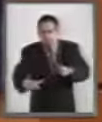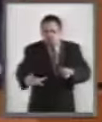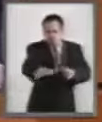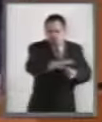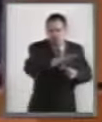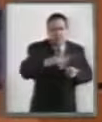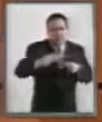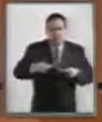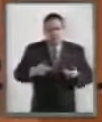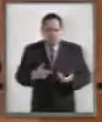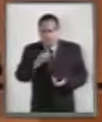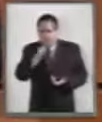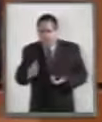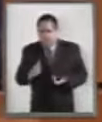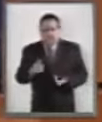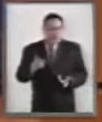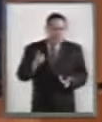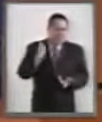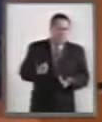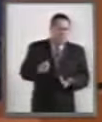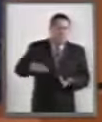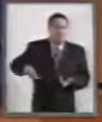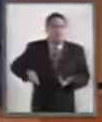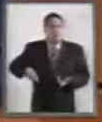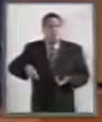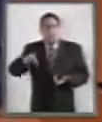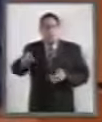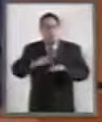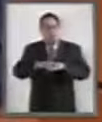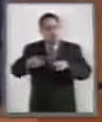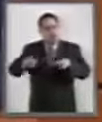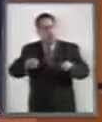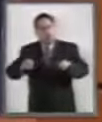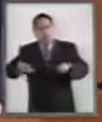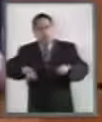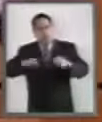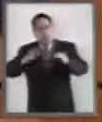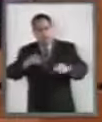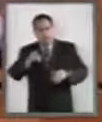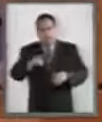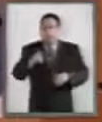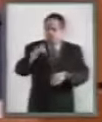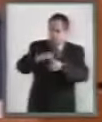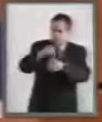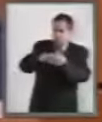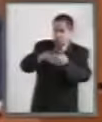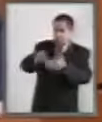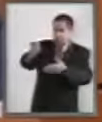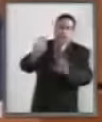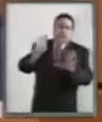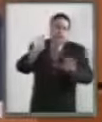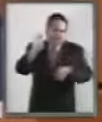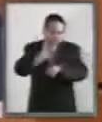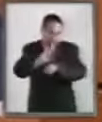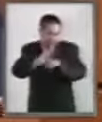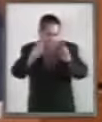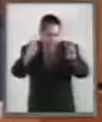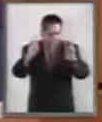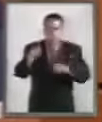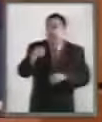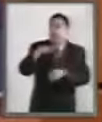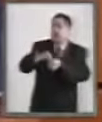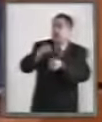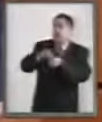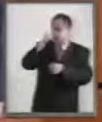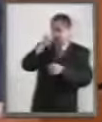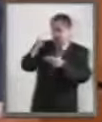de la población y por tanto es un gobierno que no gobierna para quienes lo eligieron o supuestamente lo eligieron, sino es un gobierno que gobierna